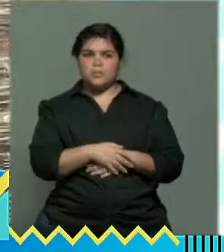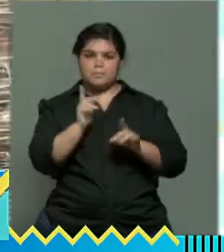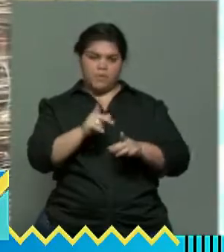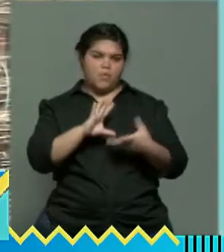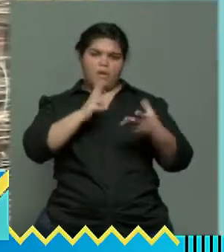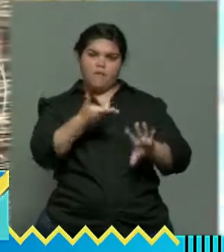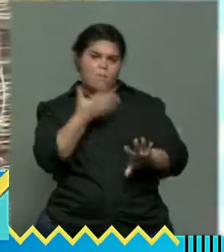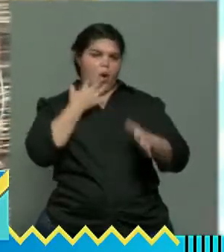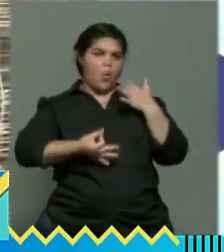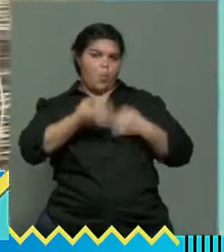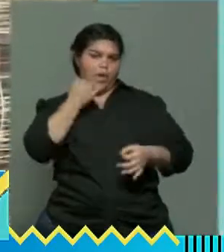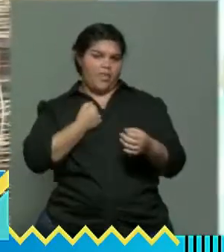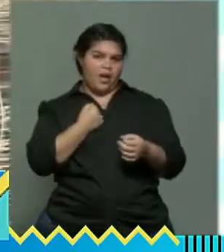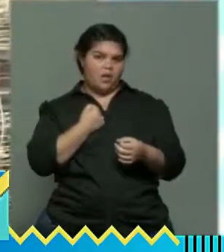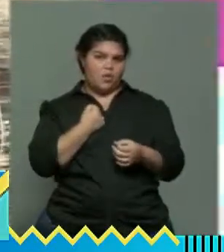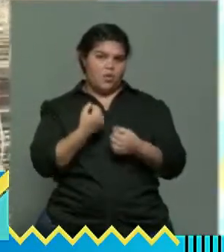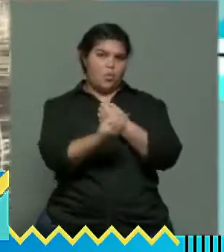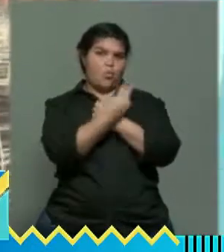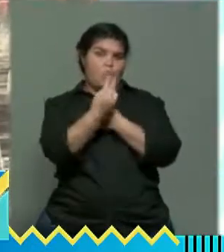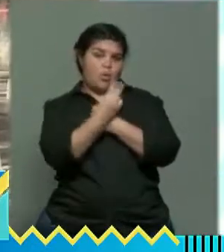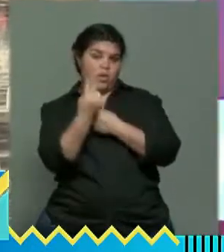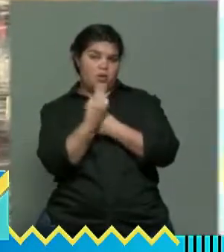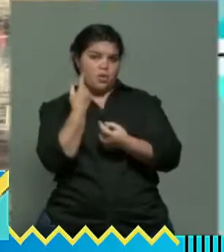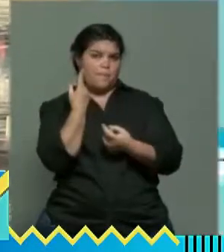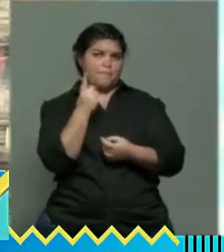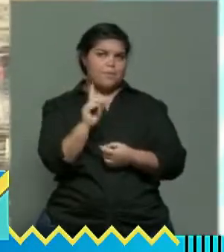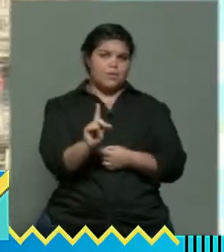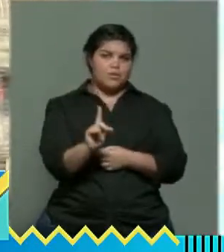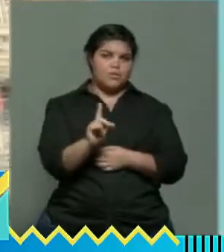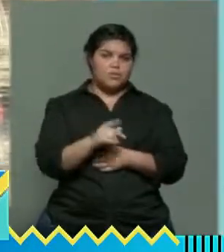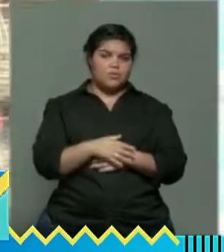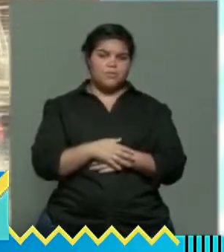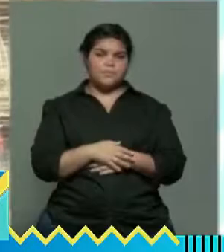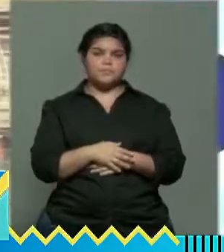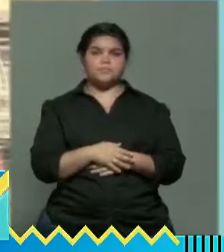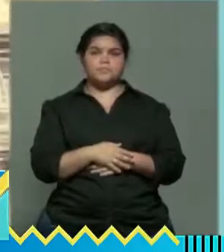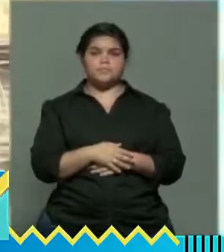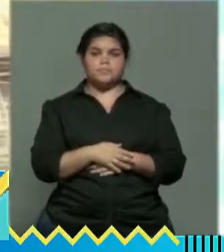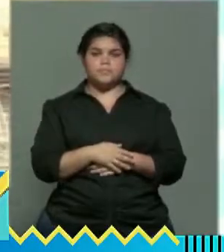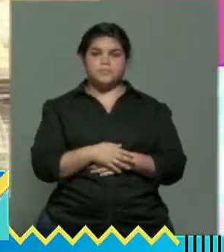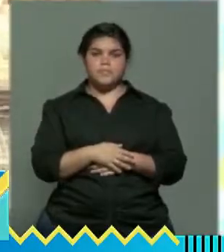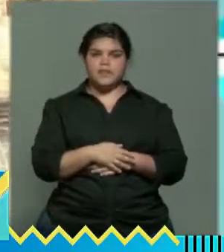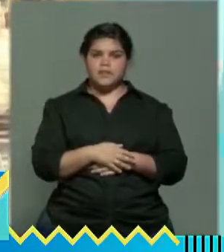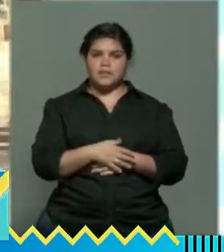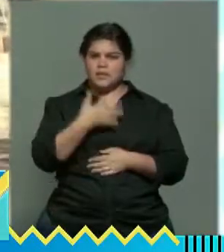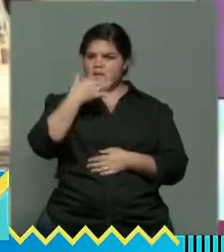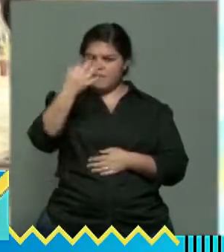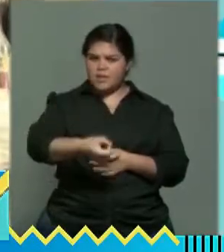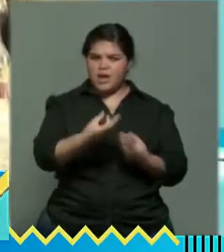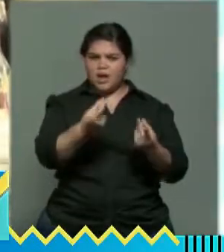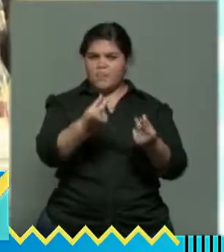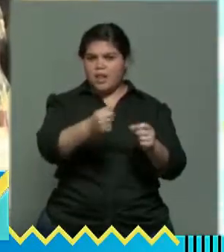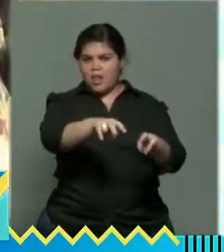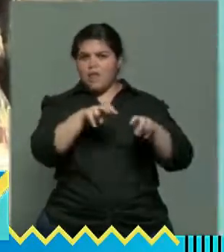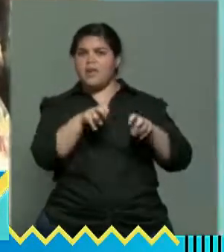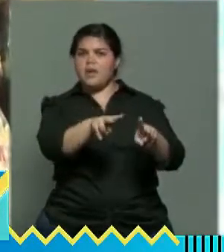obviamente, pero si realmente tendría un significativo número en lo que respecta a la recaudación, o más allá de